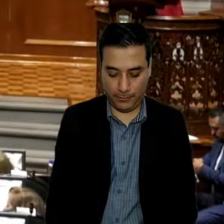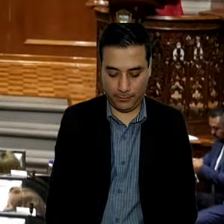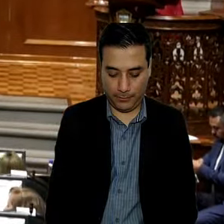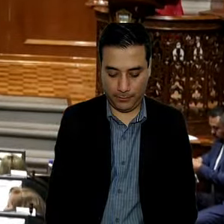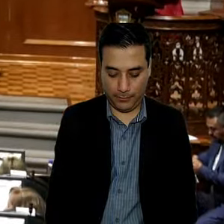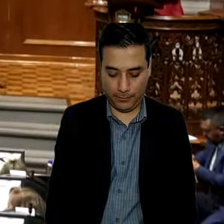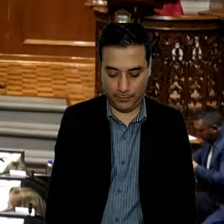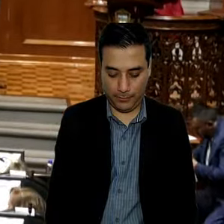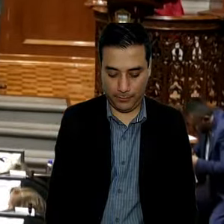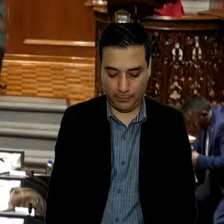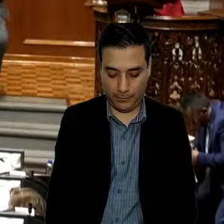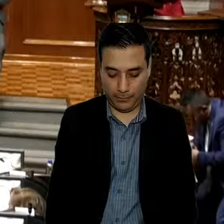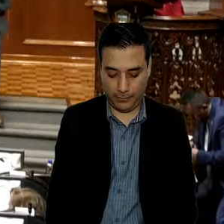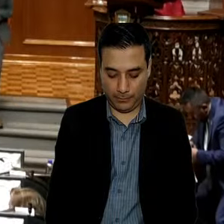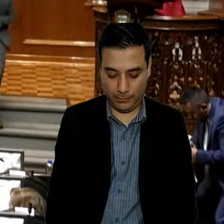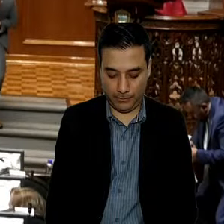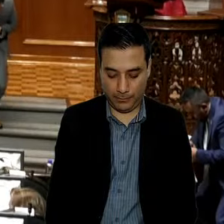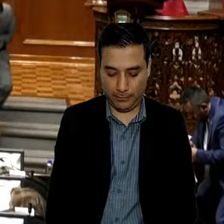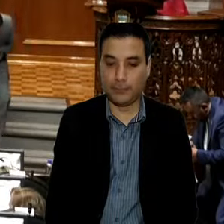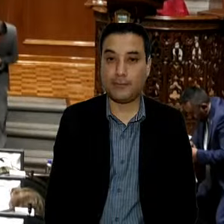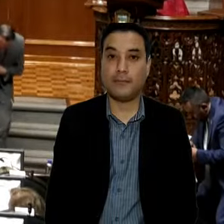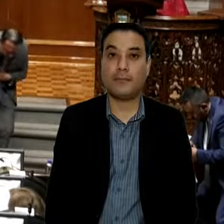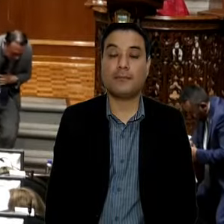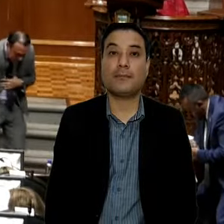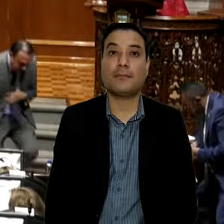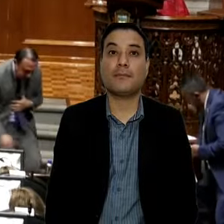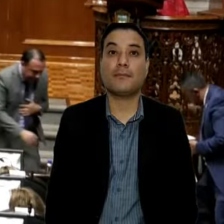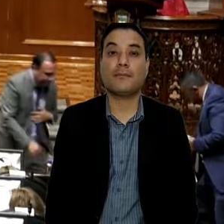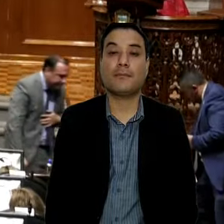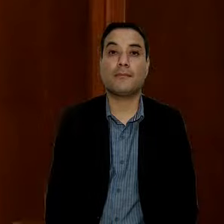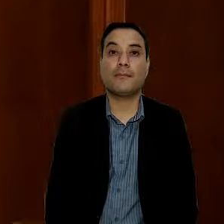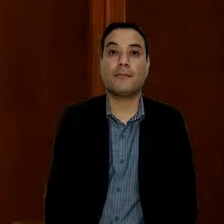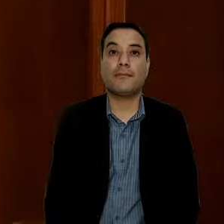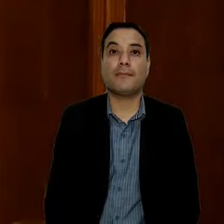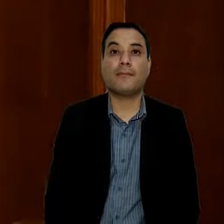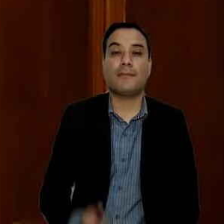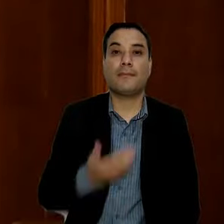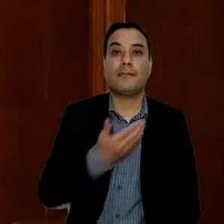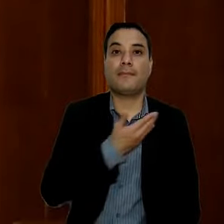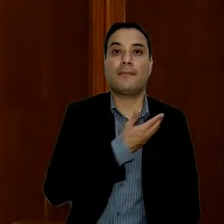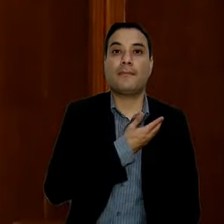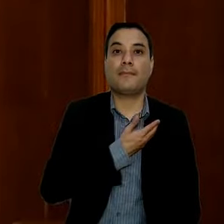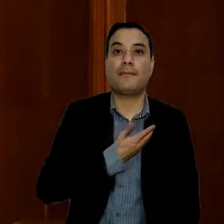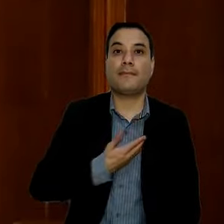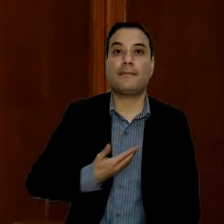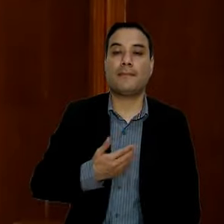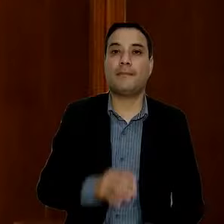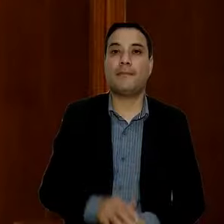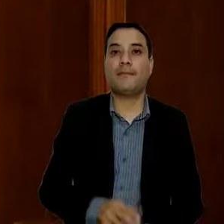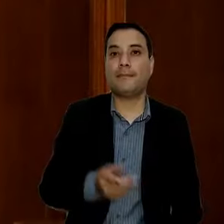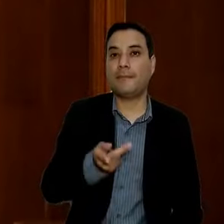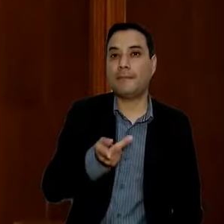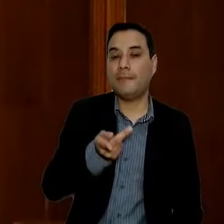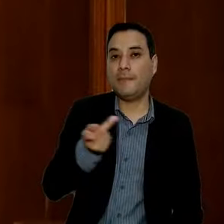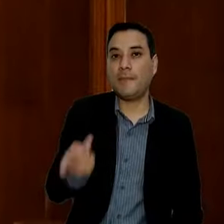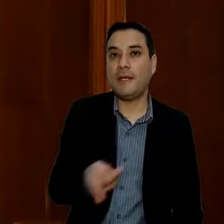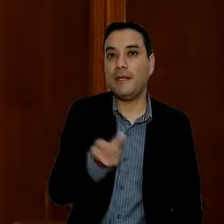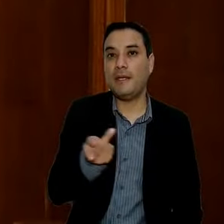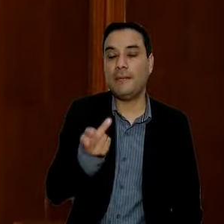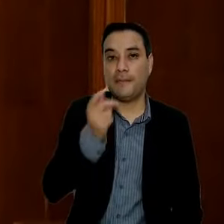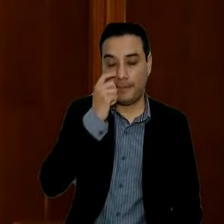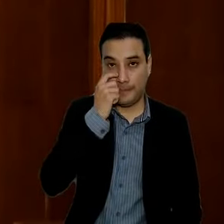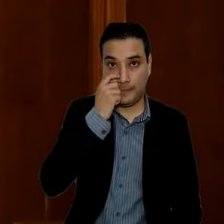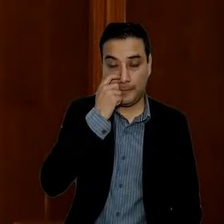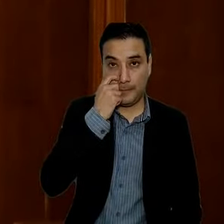con el permiso del presidente de la mesa directiva saludo cordialmente a mis compañeras compañeros y compañeres